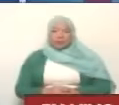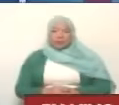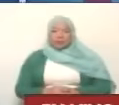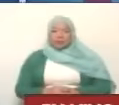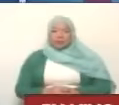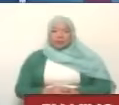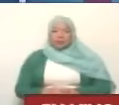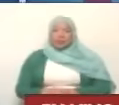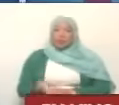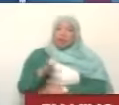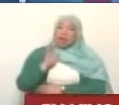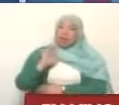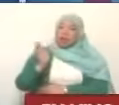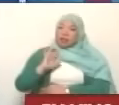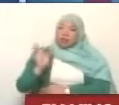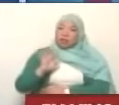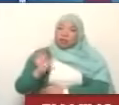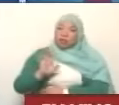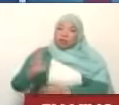que la Asamblea Nacional